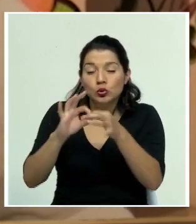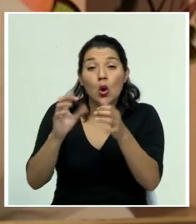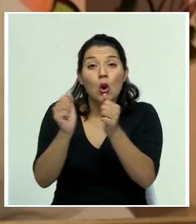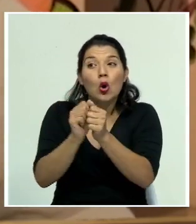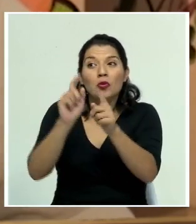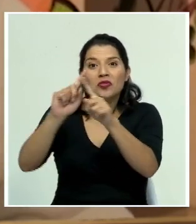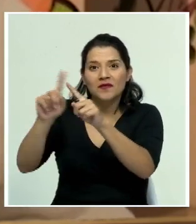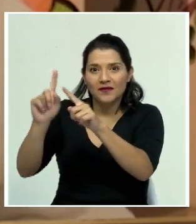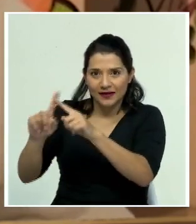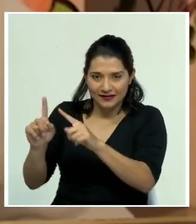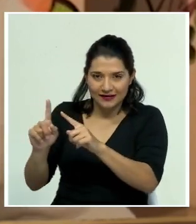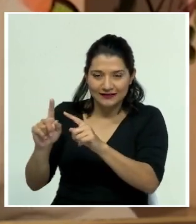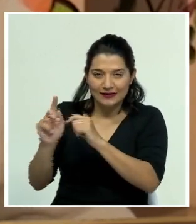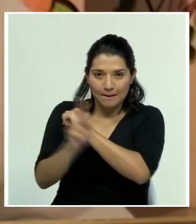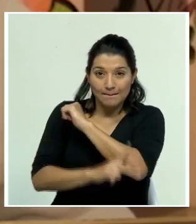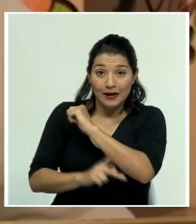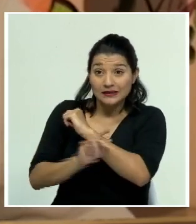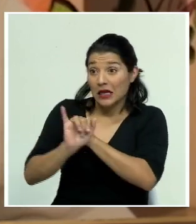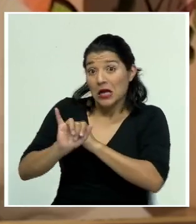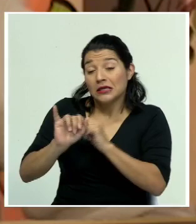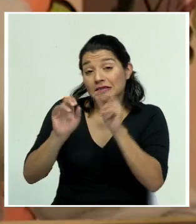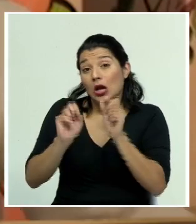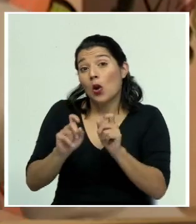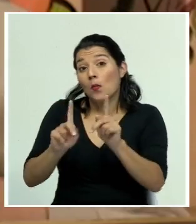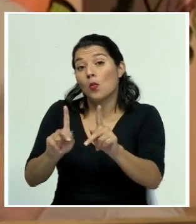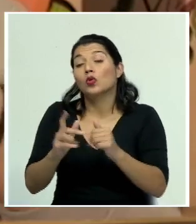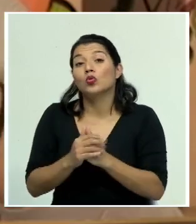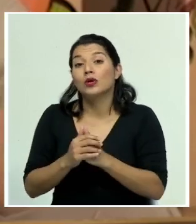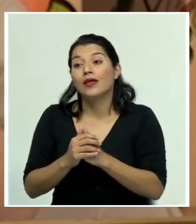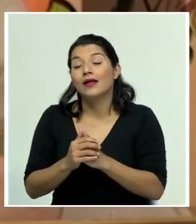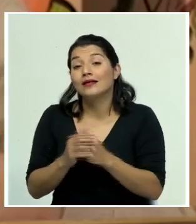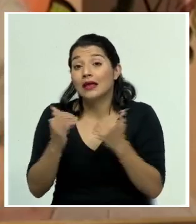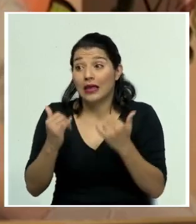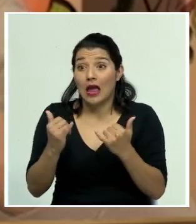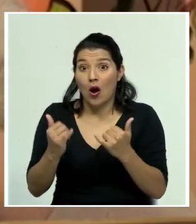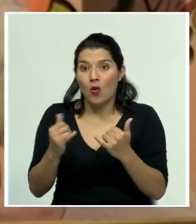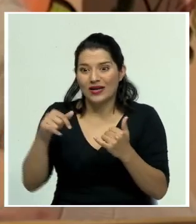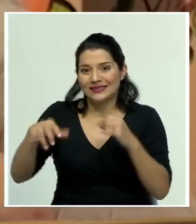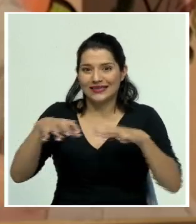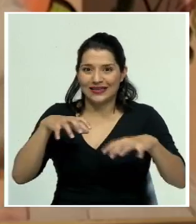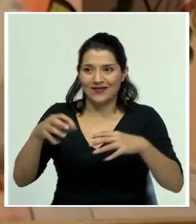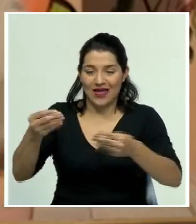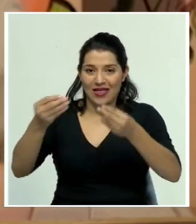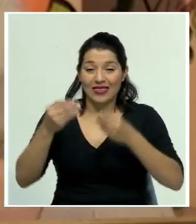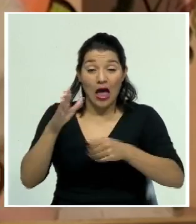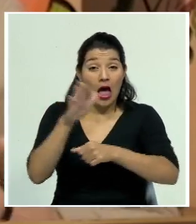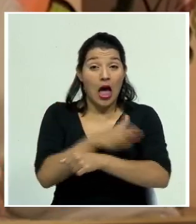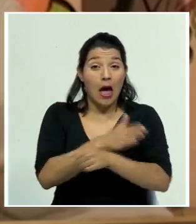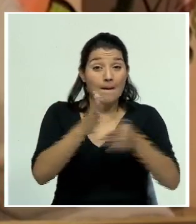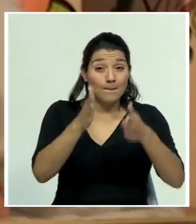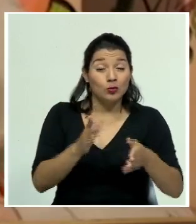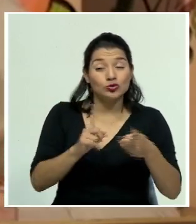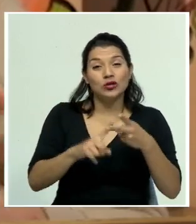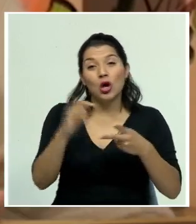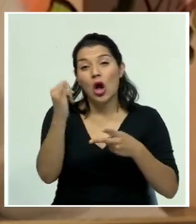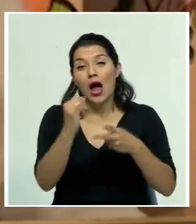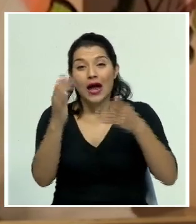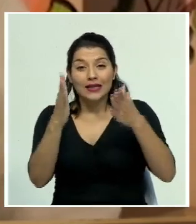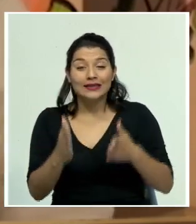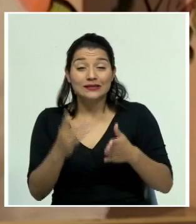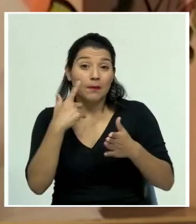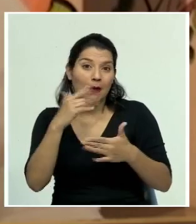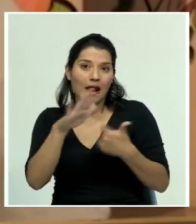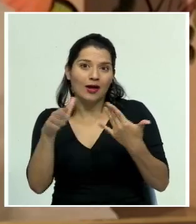Esa es la oportunidad que el encuentro Latmus le está ofreciendo a los músicos, artistas y a la cadena de valor completa de la